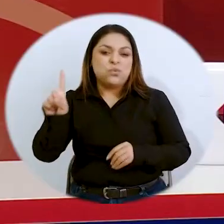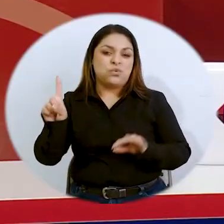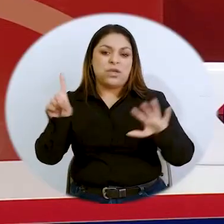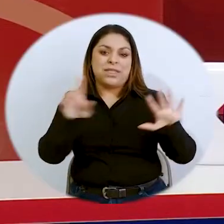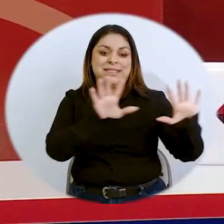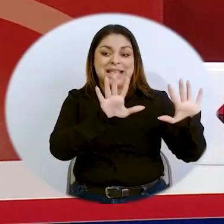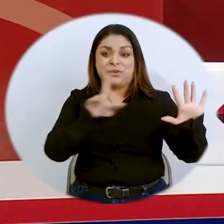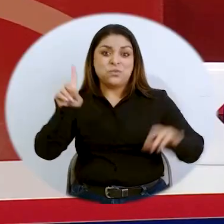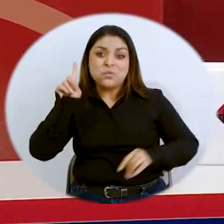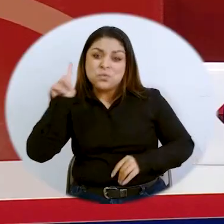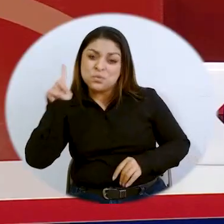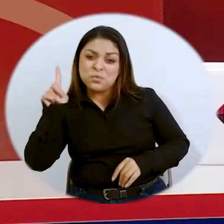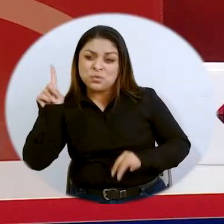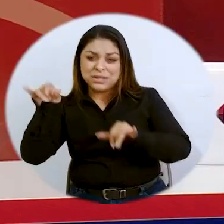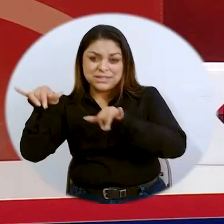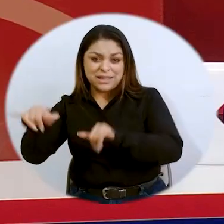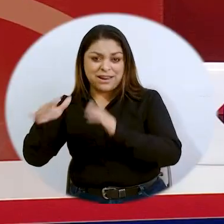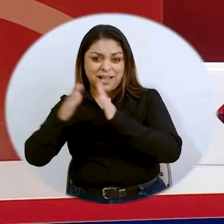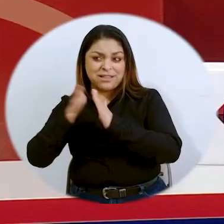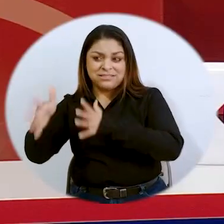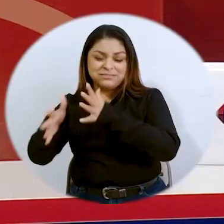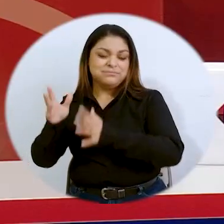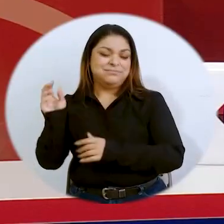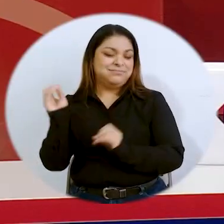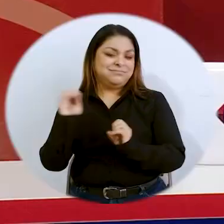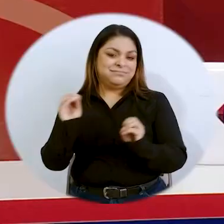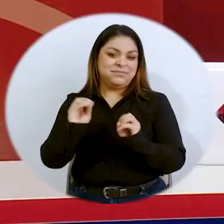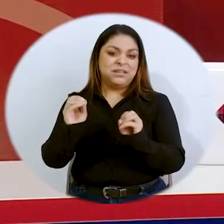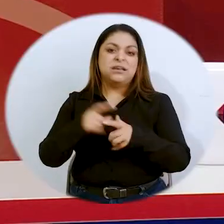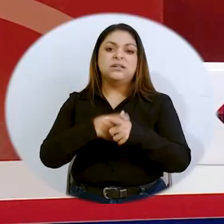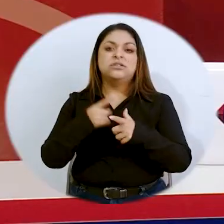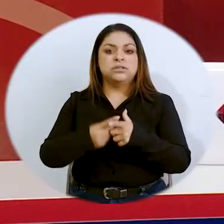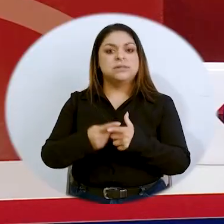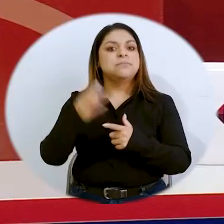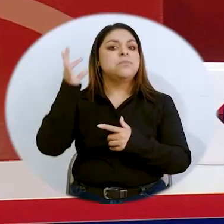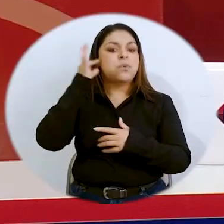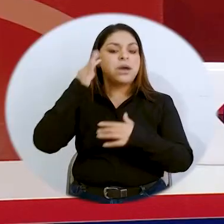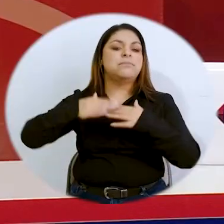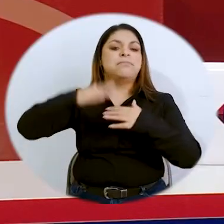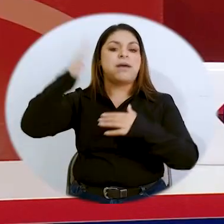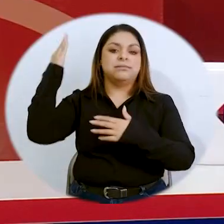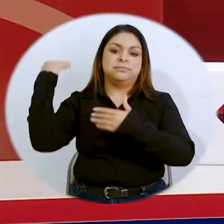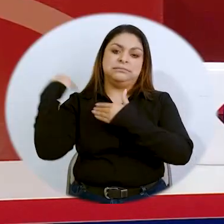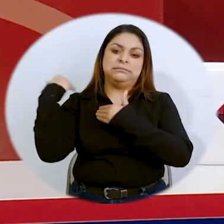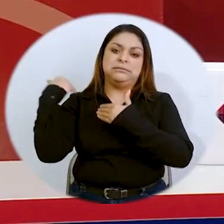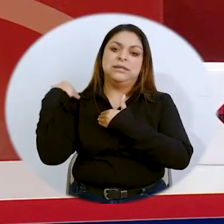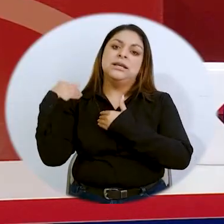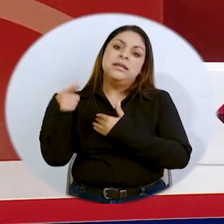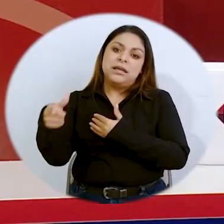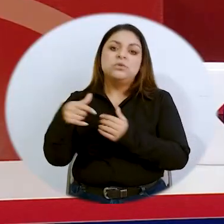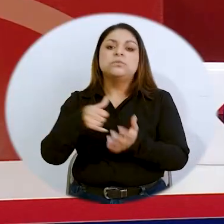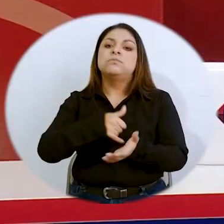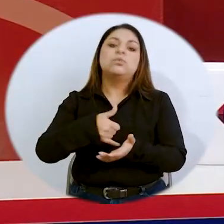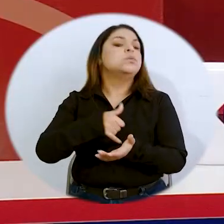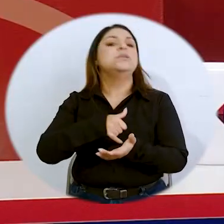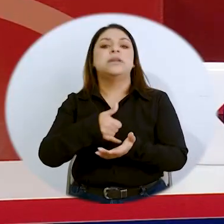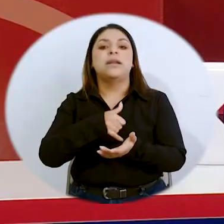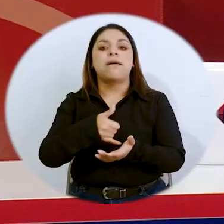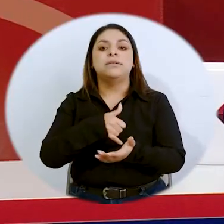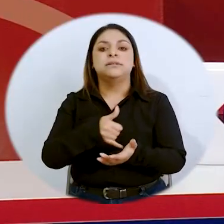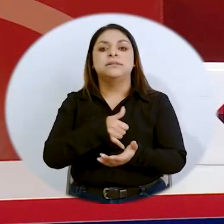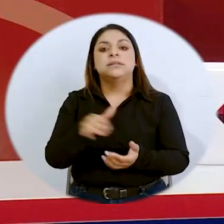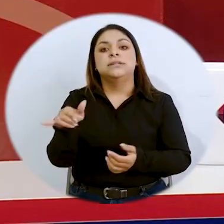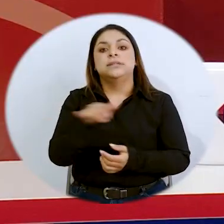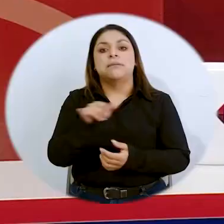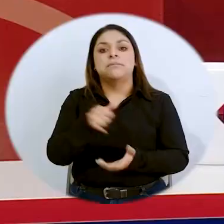edad, o sea, las mujeres tienen una sobrerepresentación en temas de cuidado y que cada vez las hace más